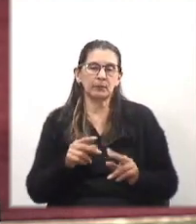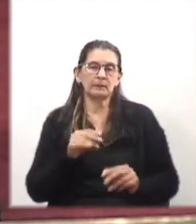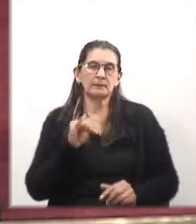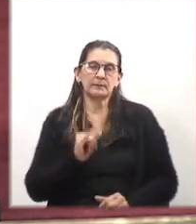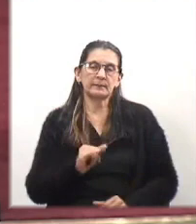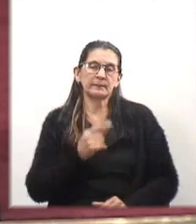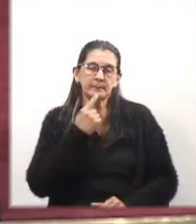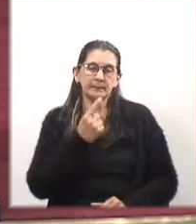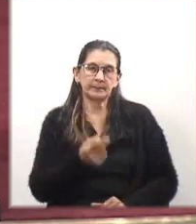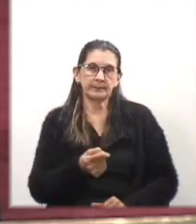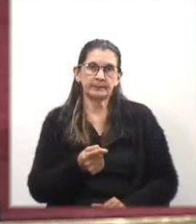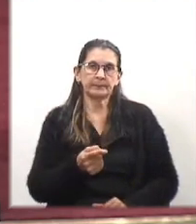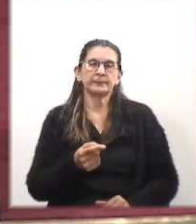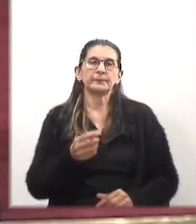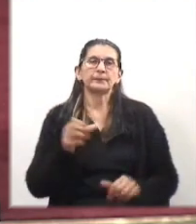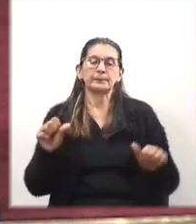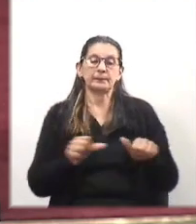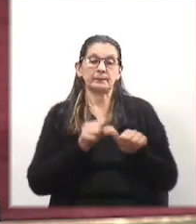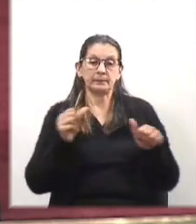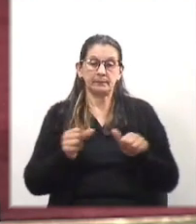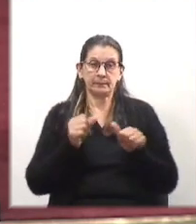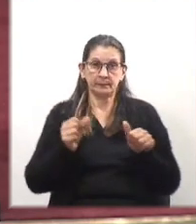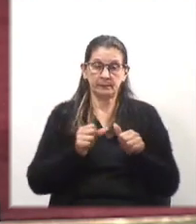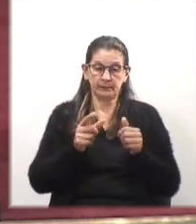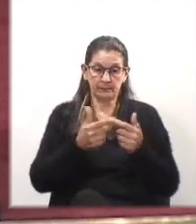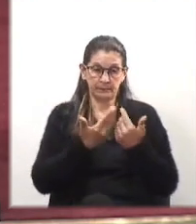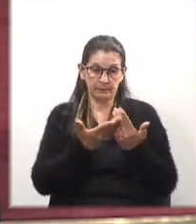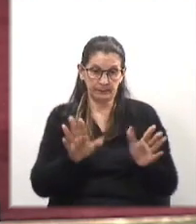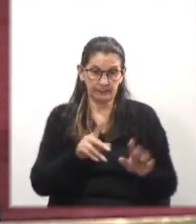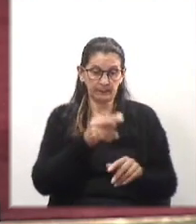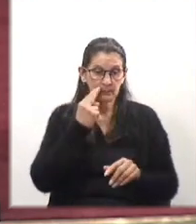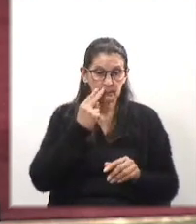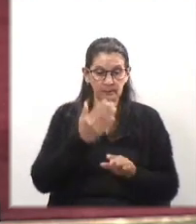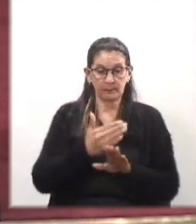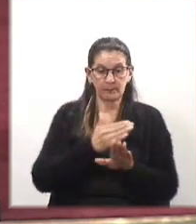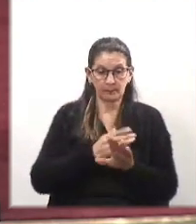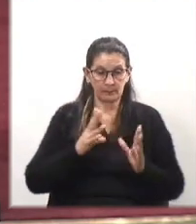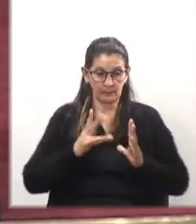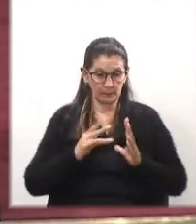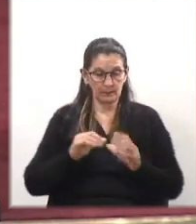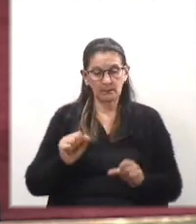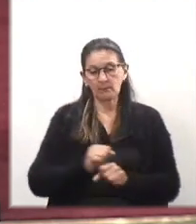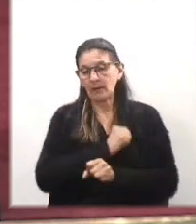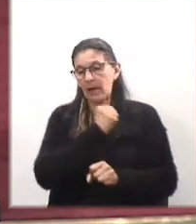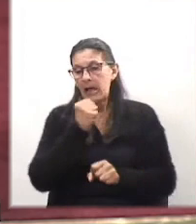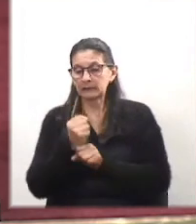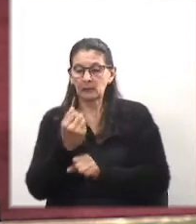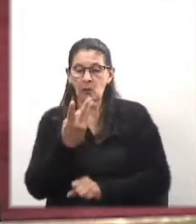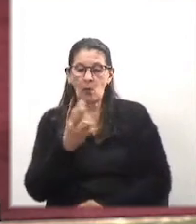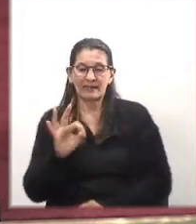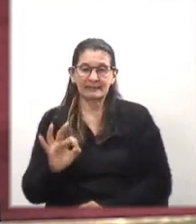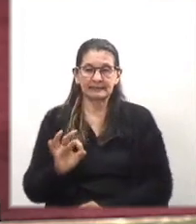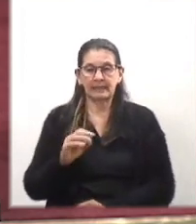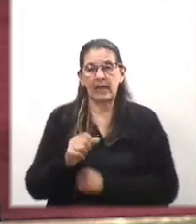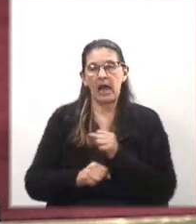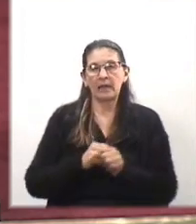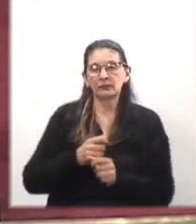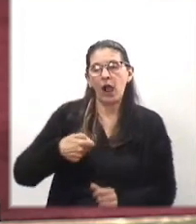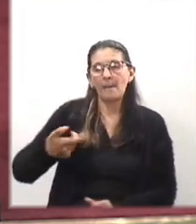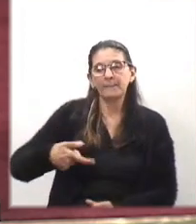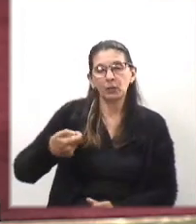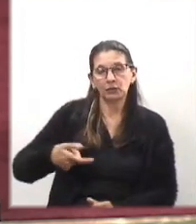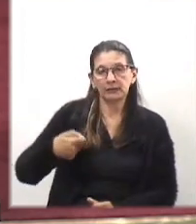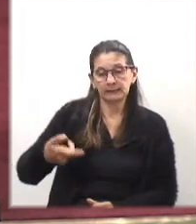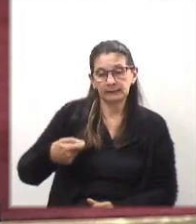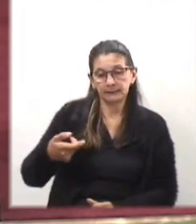decir, lo debería efectuar desde la configuración de la causal jubilatoria hasta completar los 40 años de aportes.